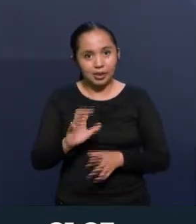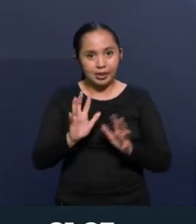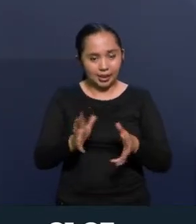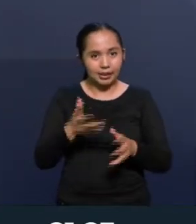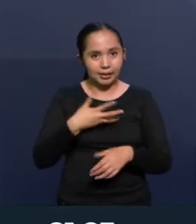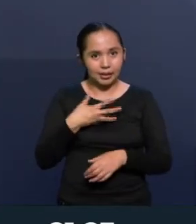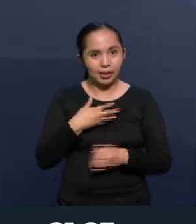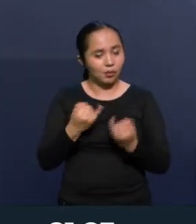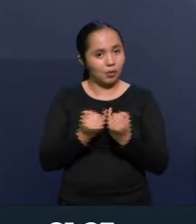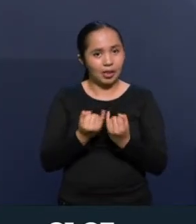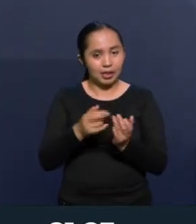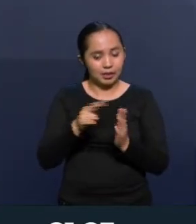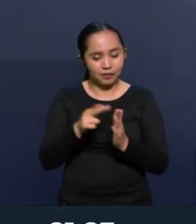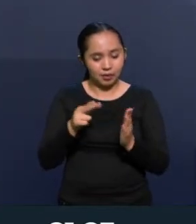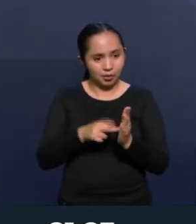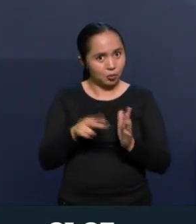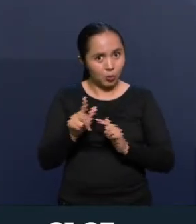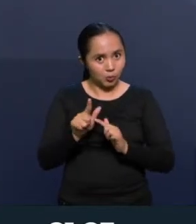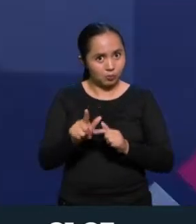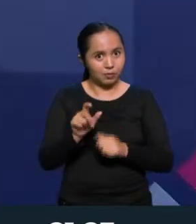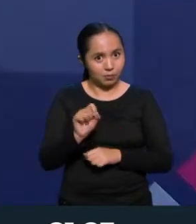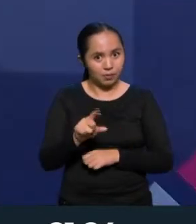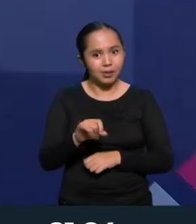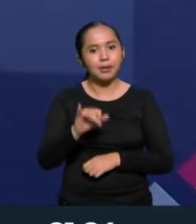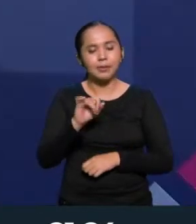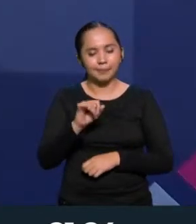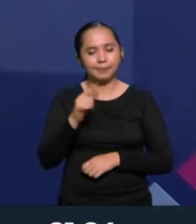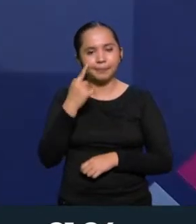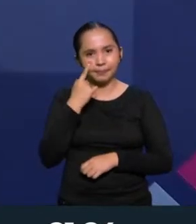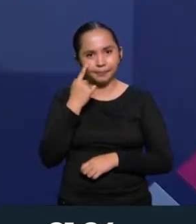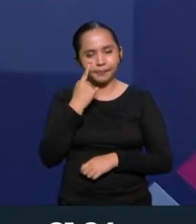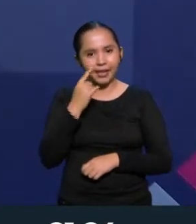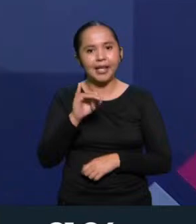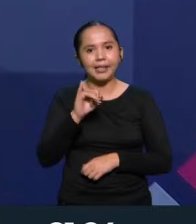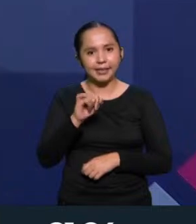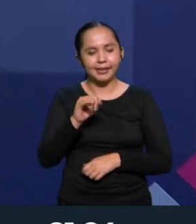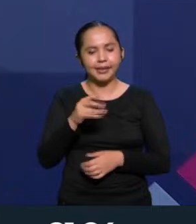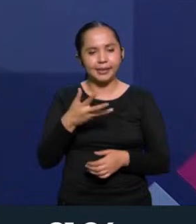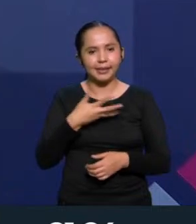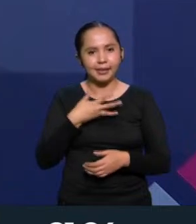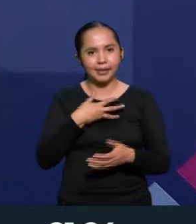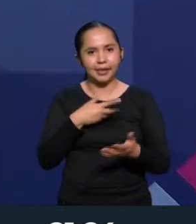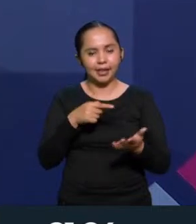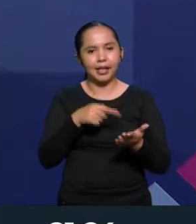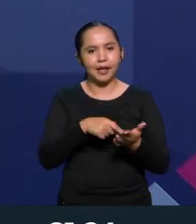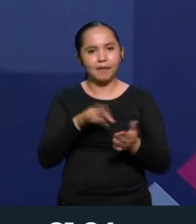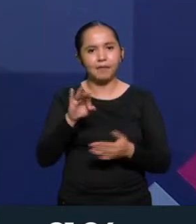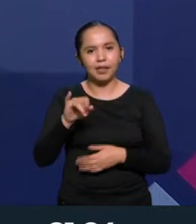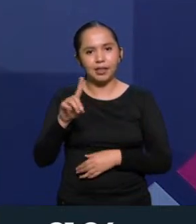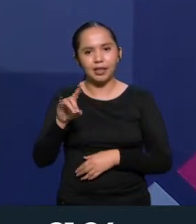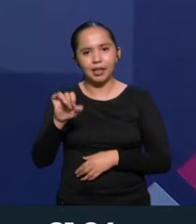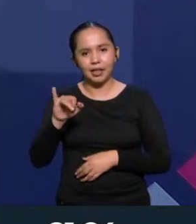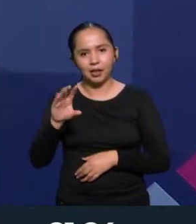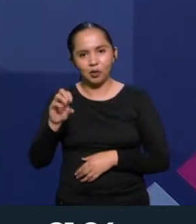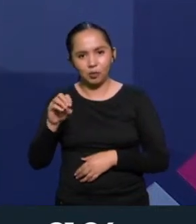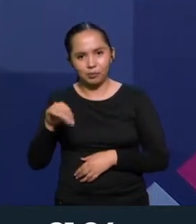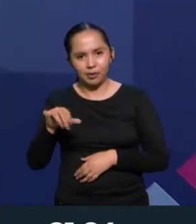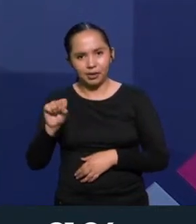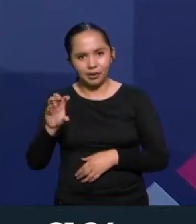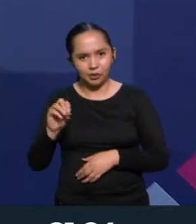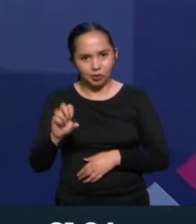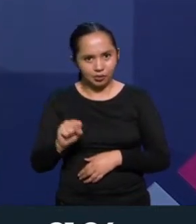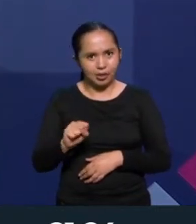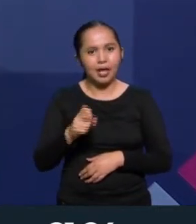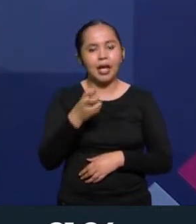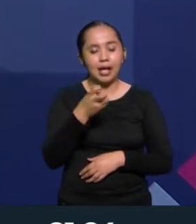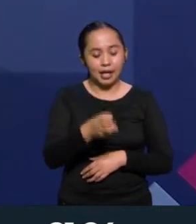en la reforma con la desaparición de los fideicomisos. Sí, claro. Sí están en los transitorios los fideicomisos, porque es precisamente a